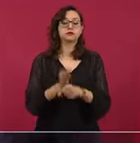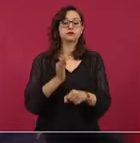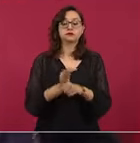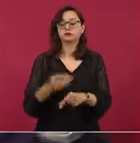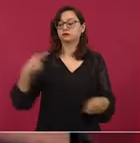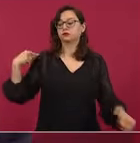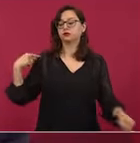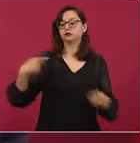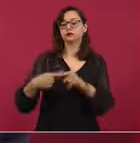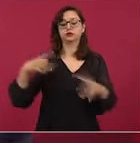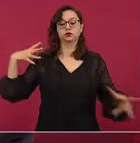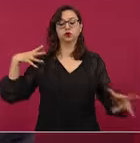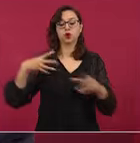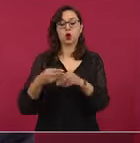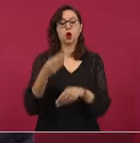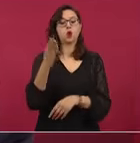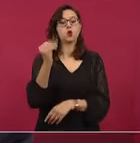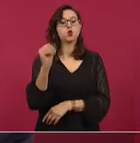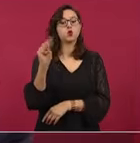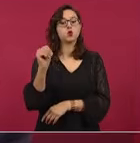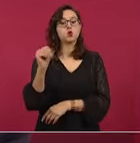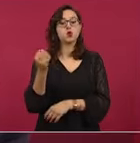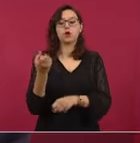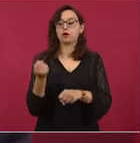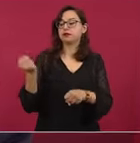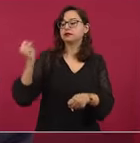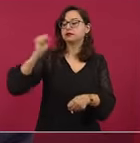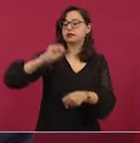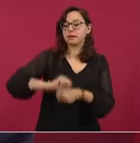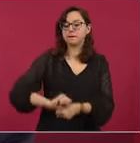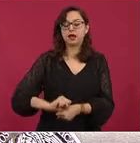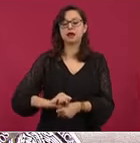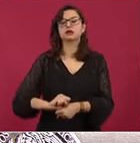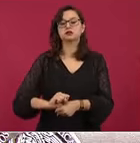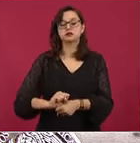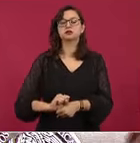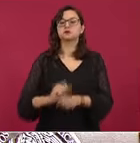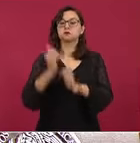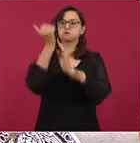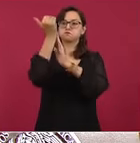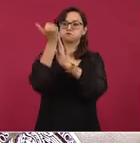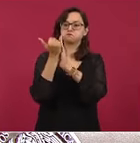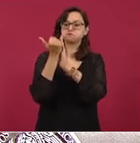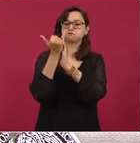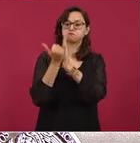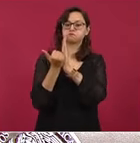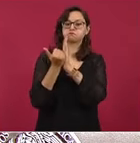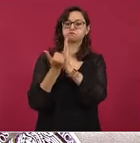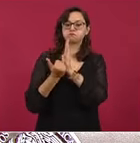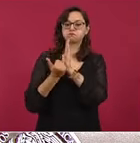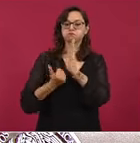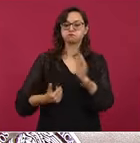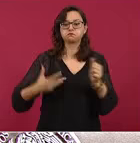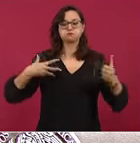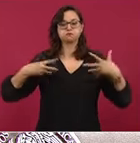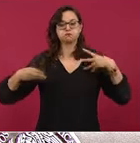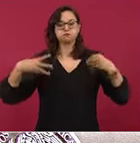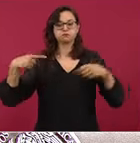en donde ha estado descendiendo, disminuyendo cada vez más la cantidad de personas que enferman de